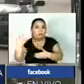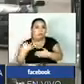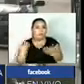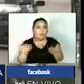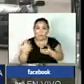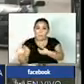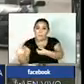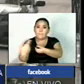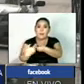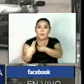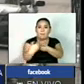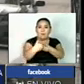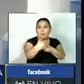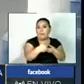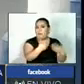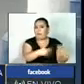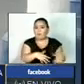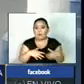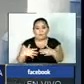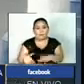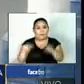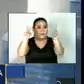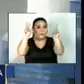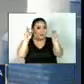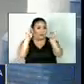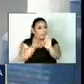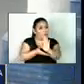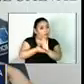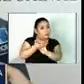la reincorporación de las actividades económicas.